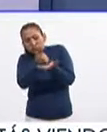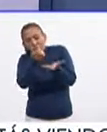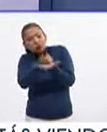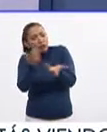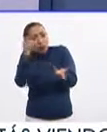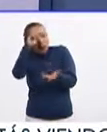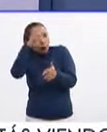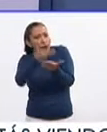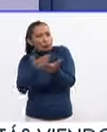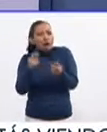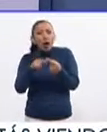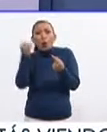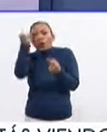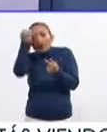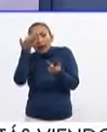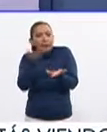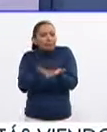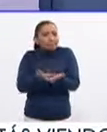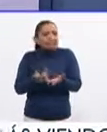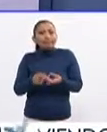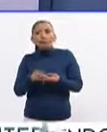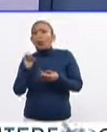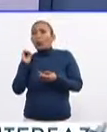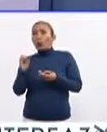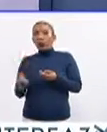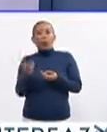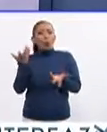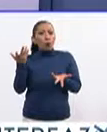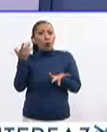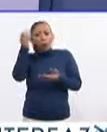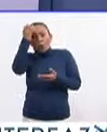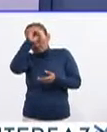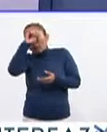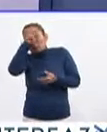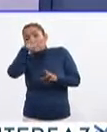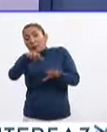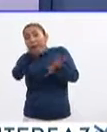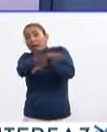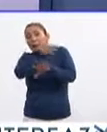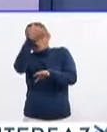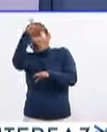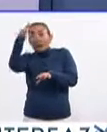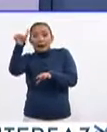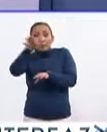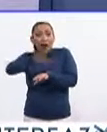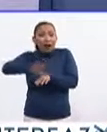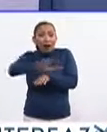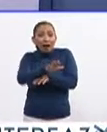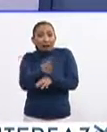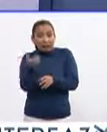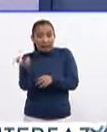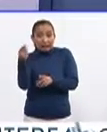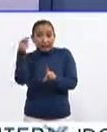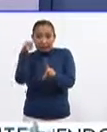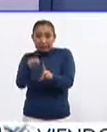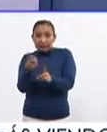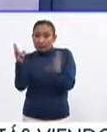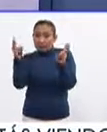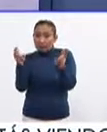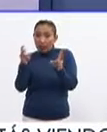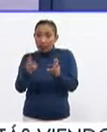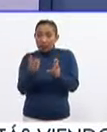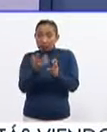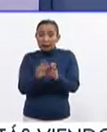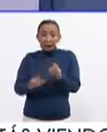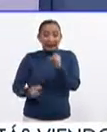con propuestas, con ideas, con posicionamiento respecto al cambio climático. El cambio climático es uno de los